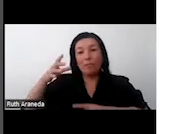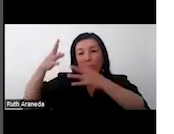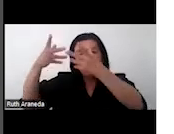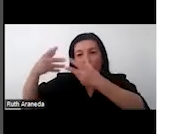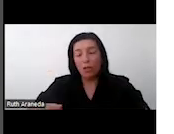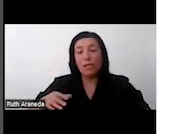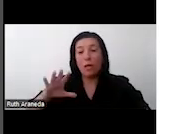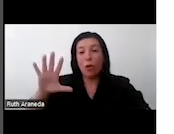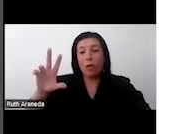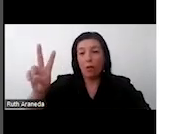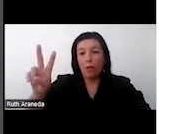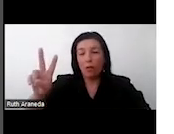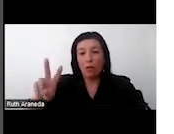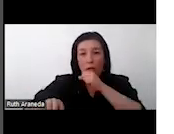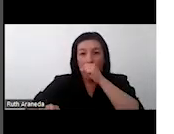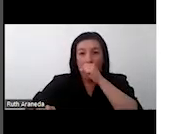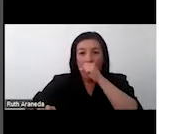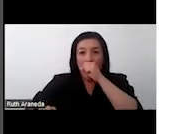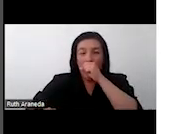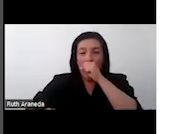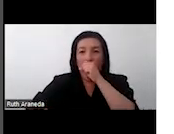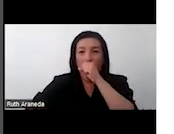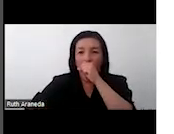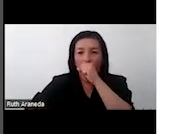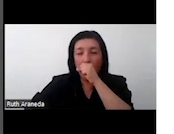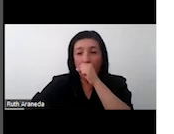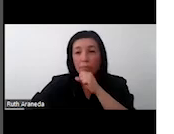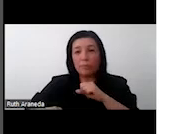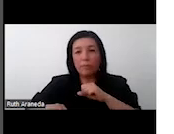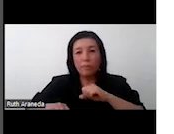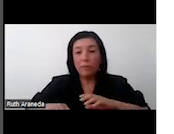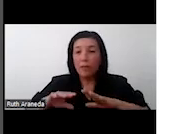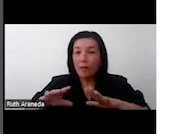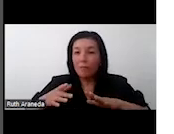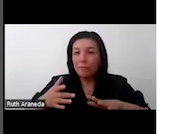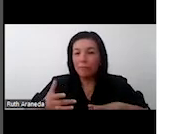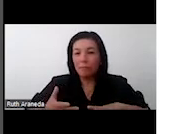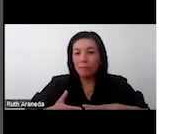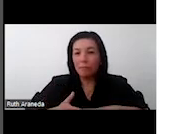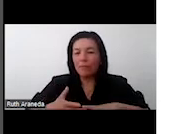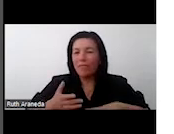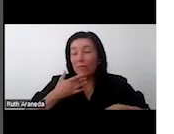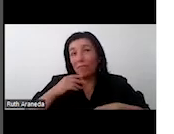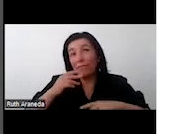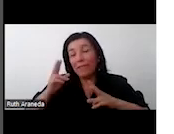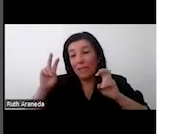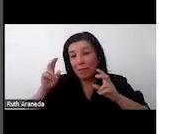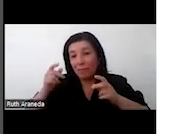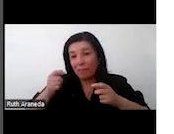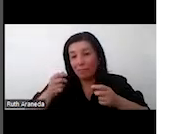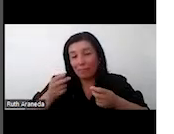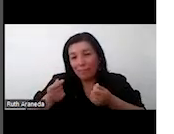presentan, porque son, digamos, igual con el mismo sentido recién, por un tema también de recursos, por un tema de